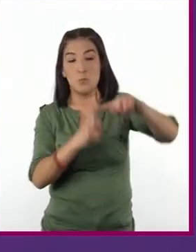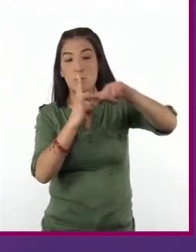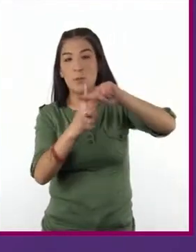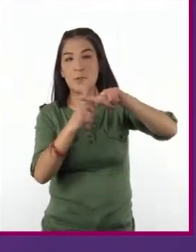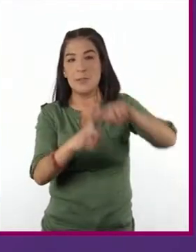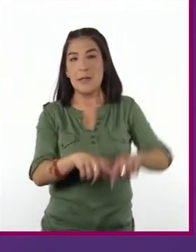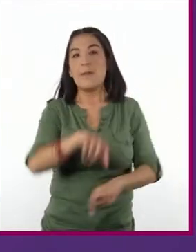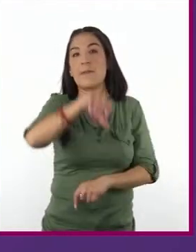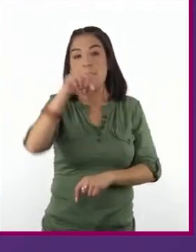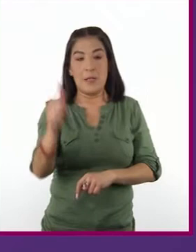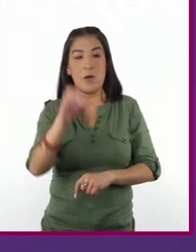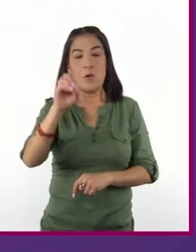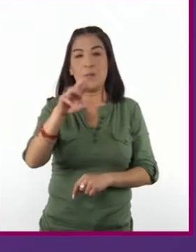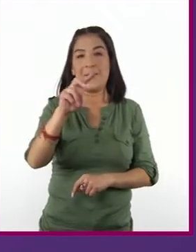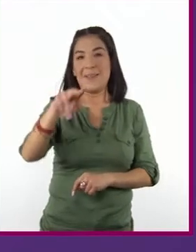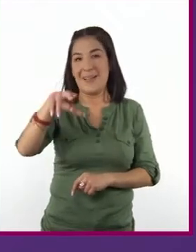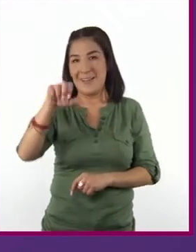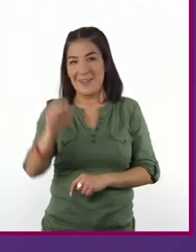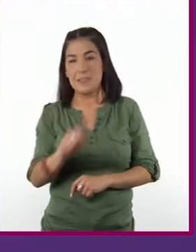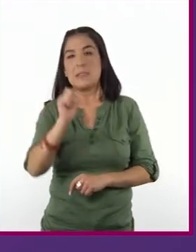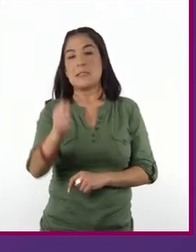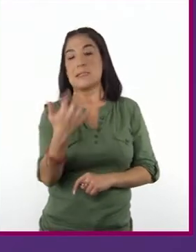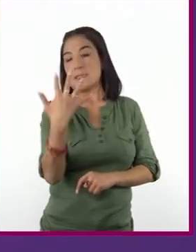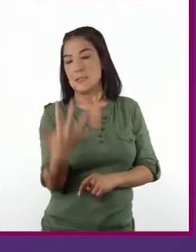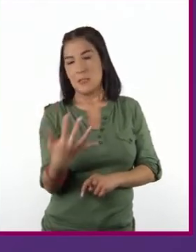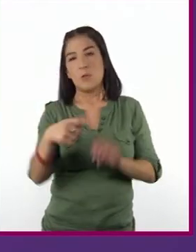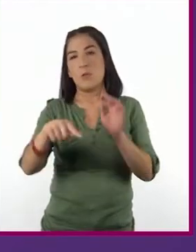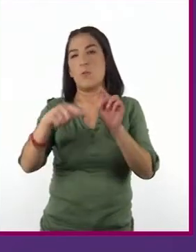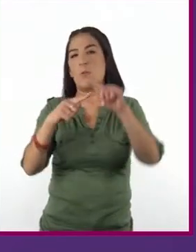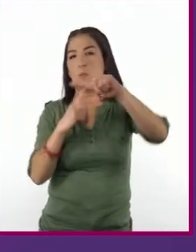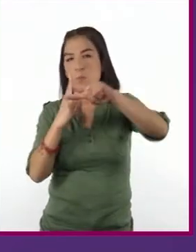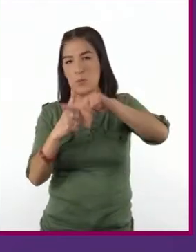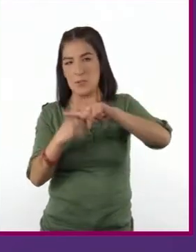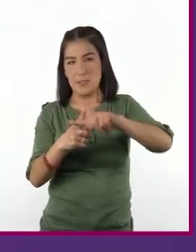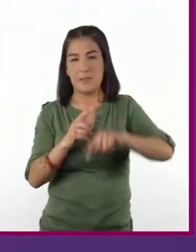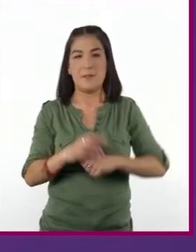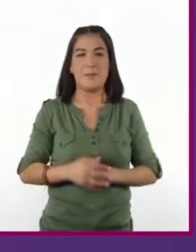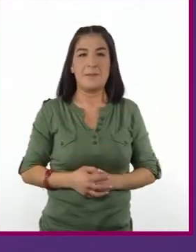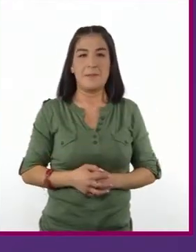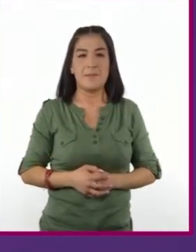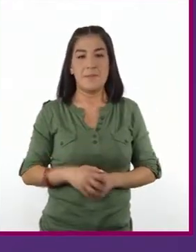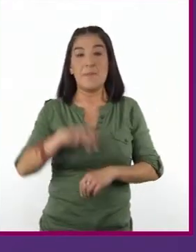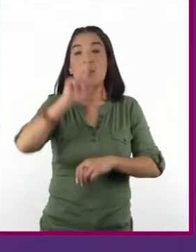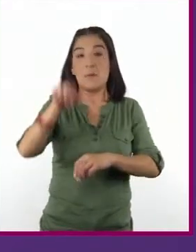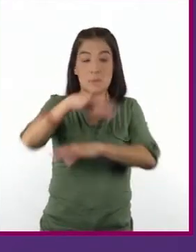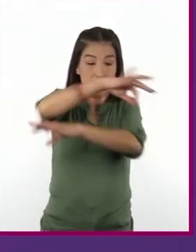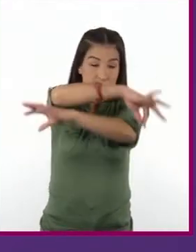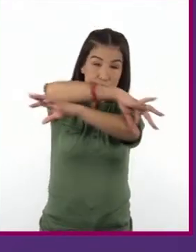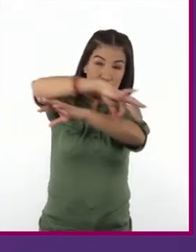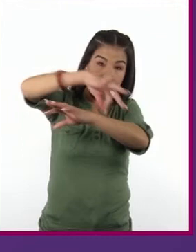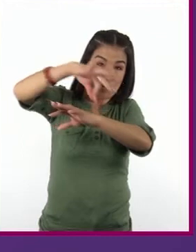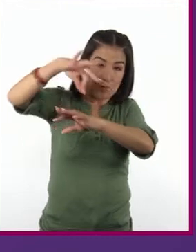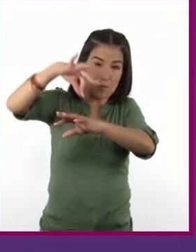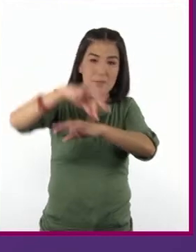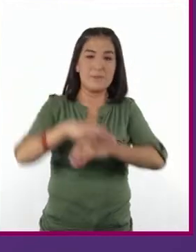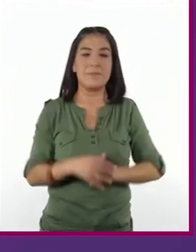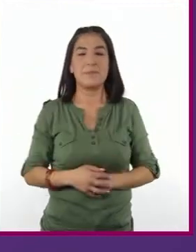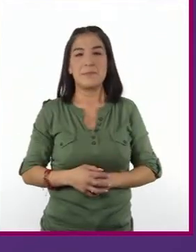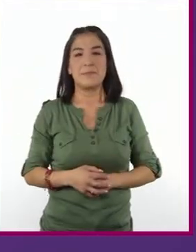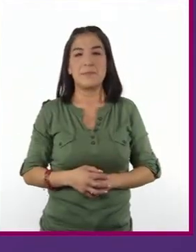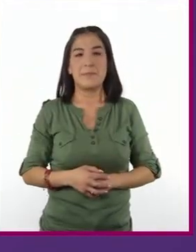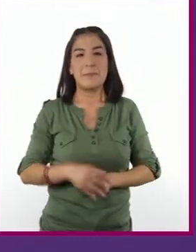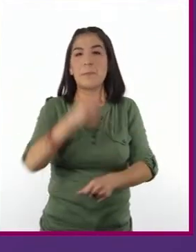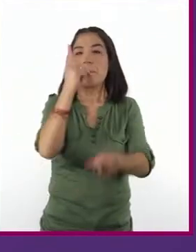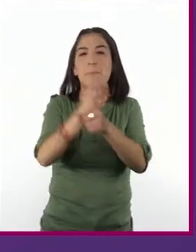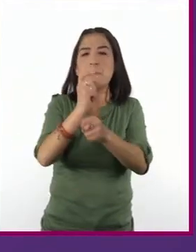en el eje de las ordenadas el 5 positivo. Ahora trazamos líneas hasta que se intersequen y localicemos el